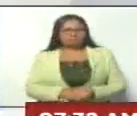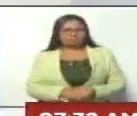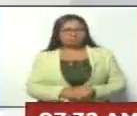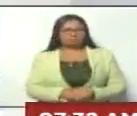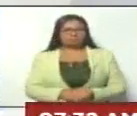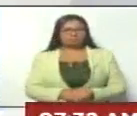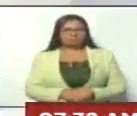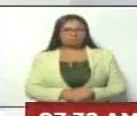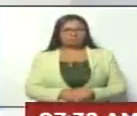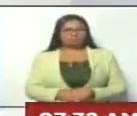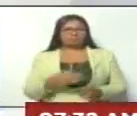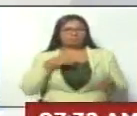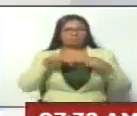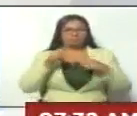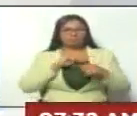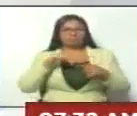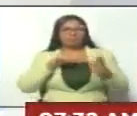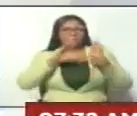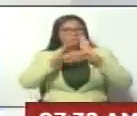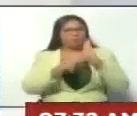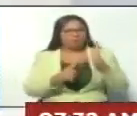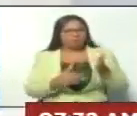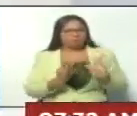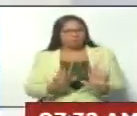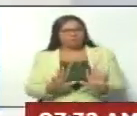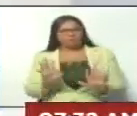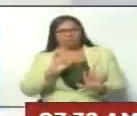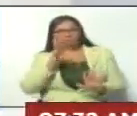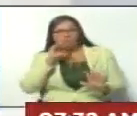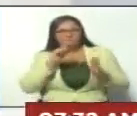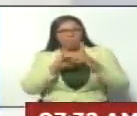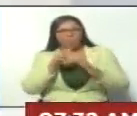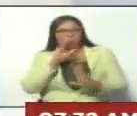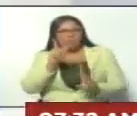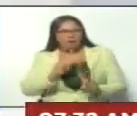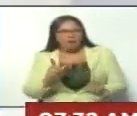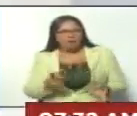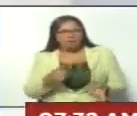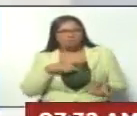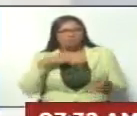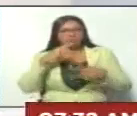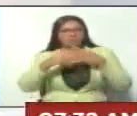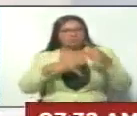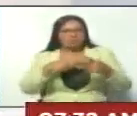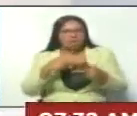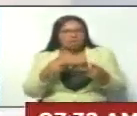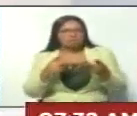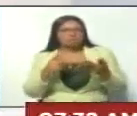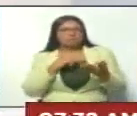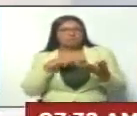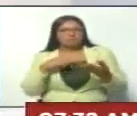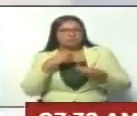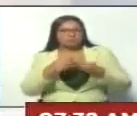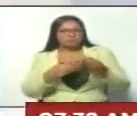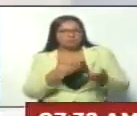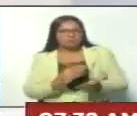primero nos acusan de que nos las robamos. Sí, nosotros, sí, no nos las robamos. Ese era el término que utilizamos. Hicimos un procedimiento